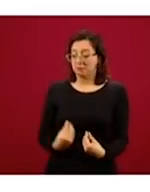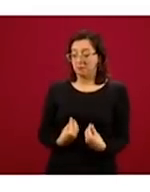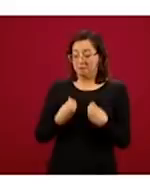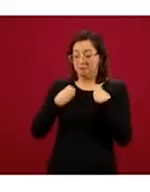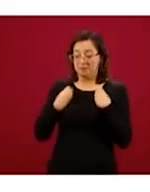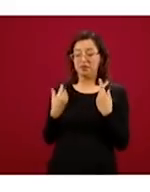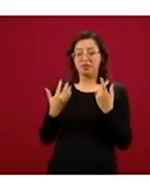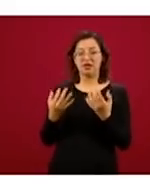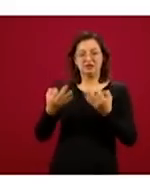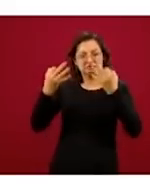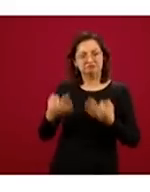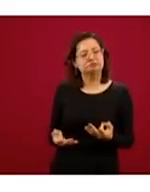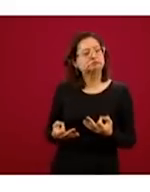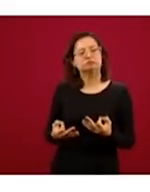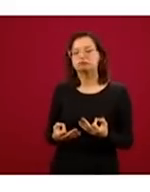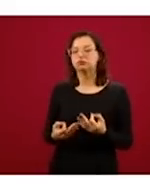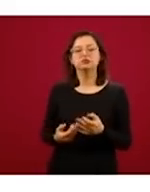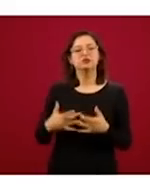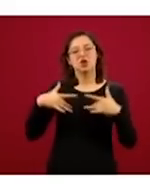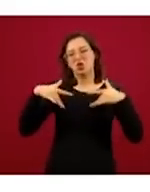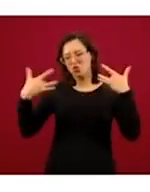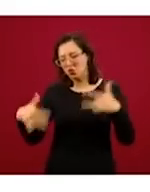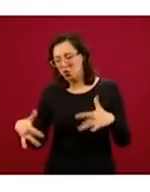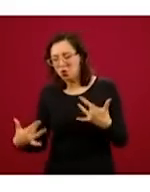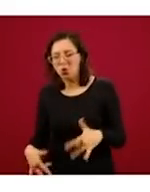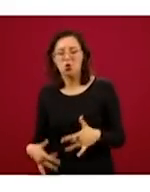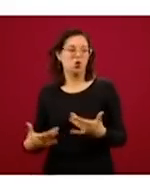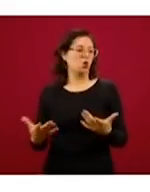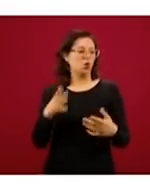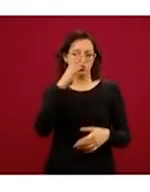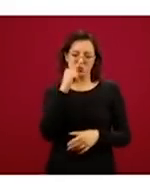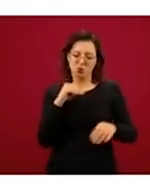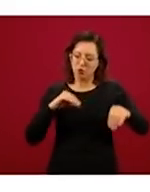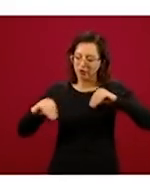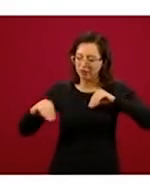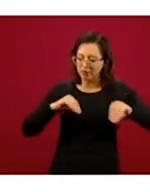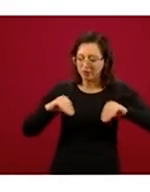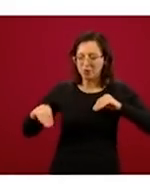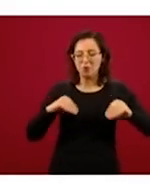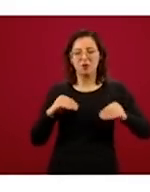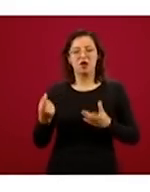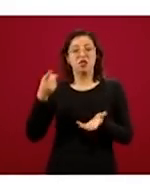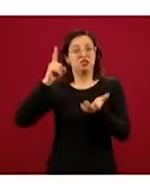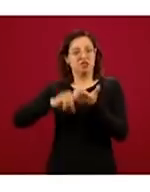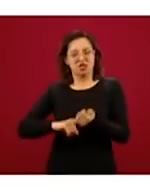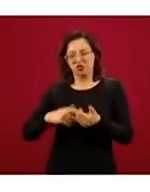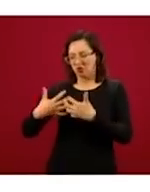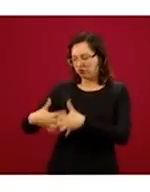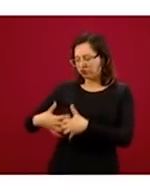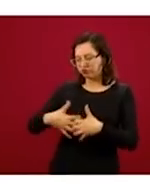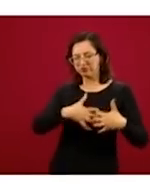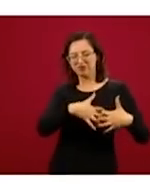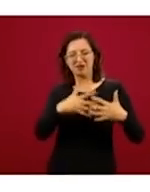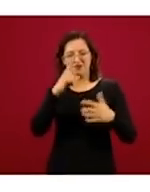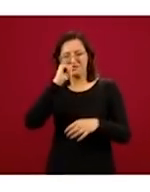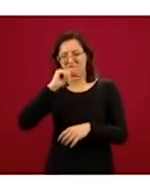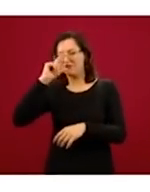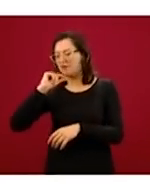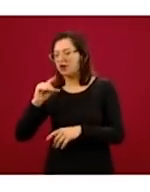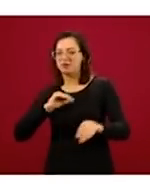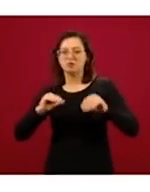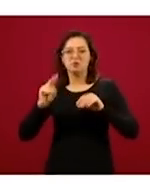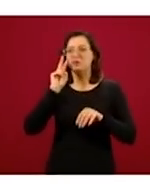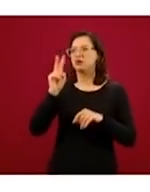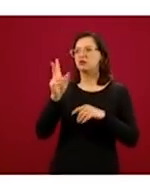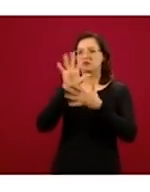por dolor por disminución de la funcionalidad en cualquiera de los órganos fundamentales la movilidad la vista etcétera